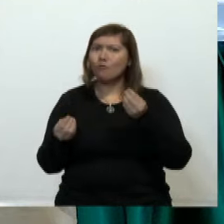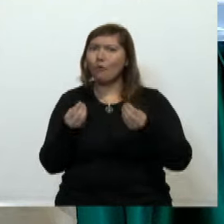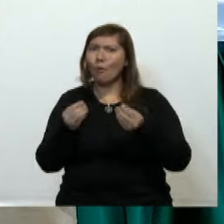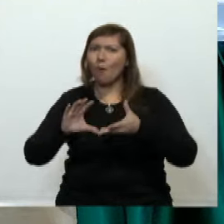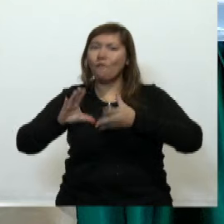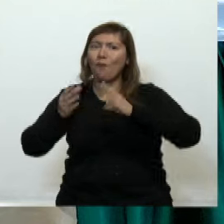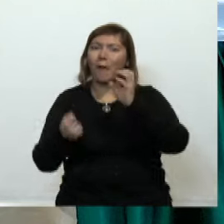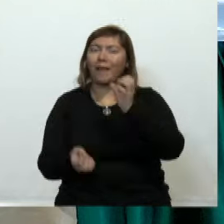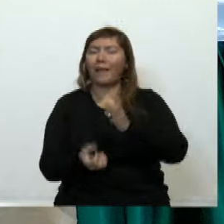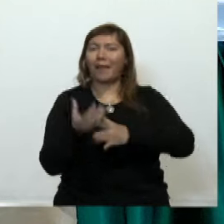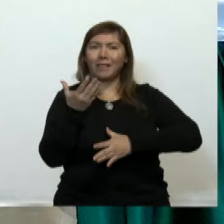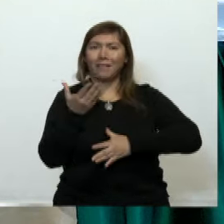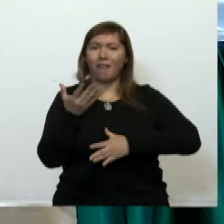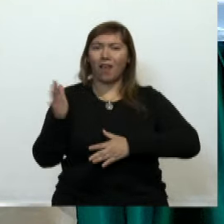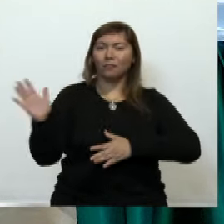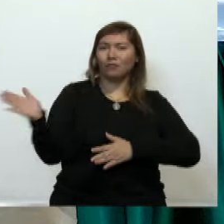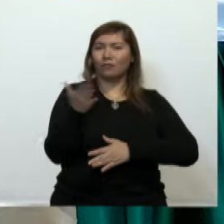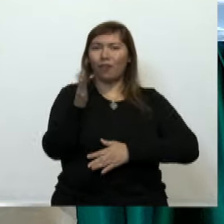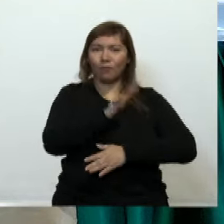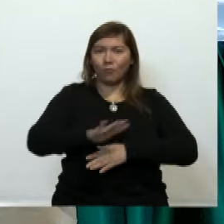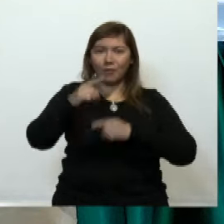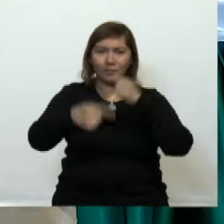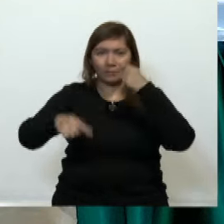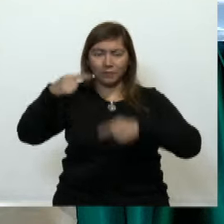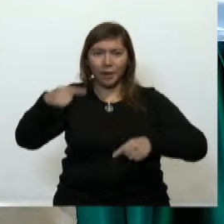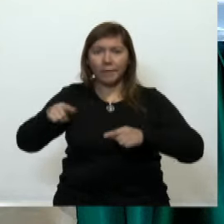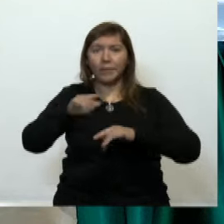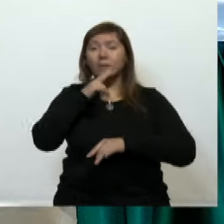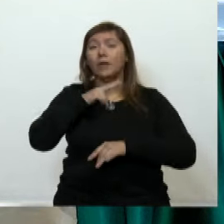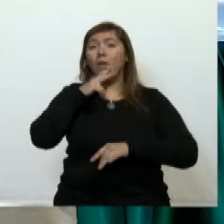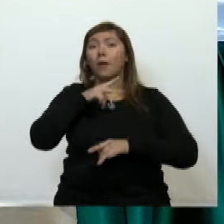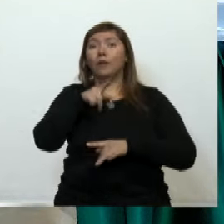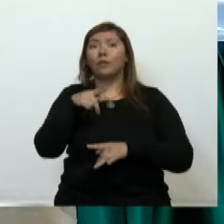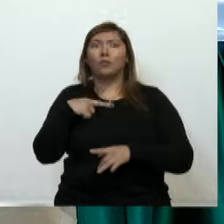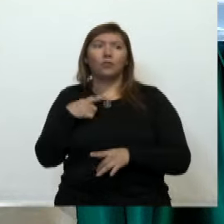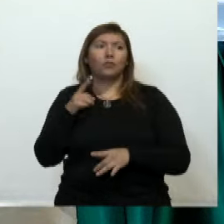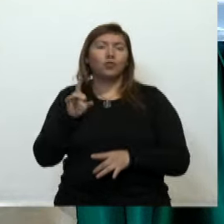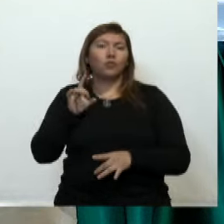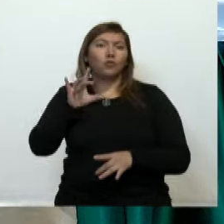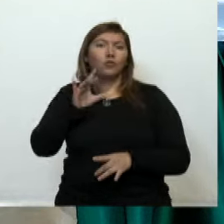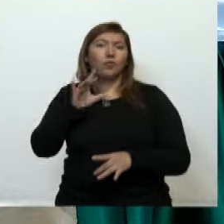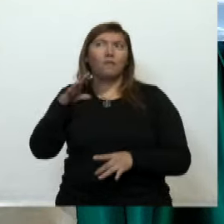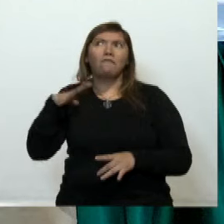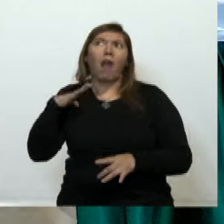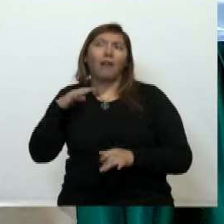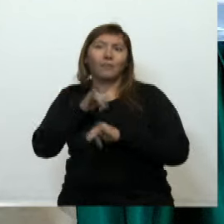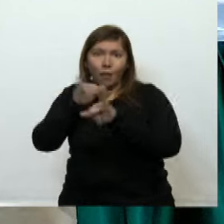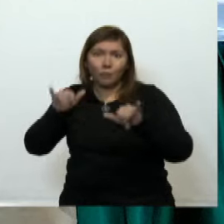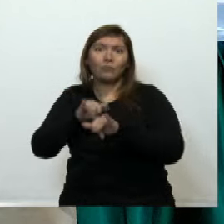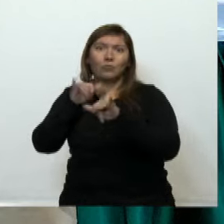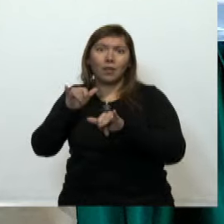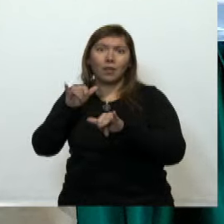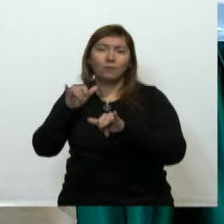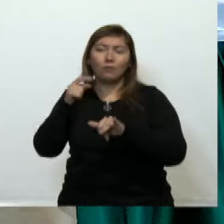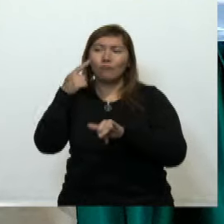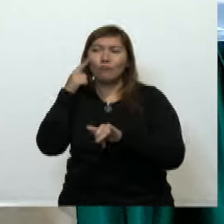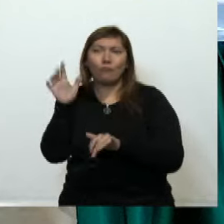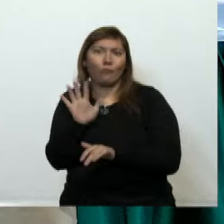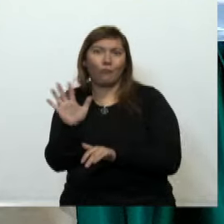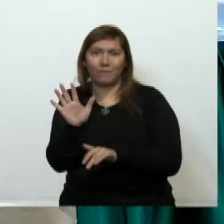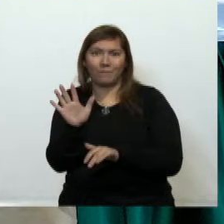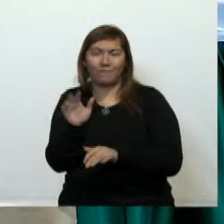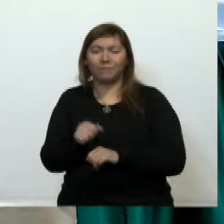los lugares donde el Evangelio no ha sido suficientemente anunciado o acogido, en especial en